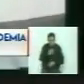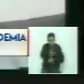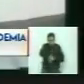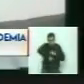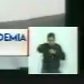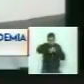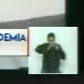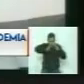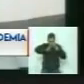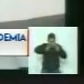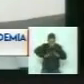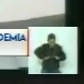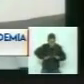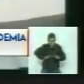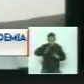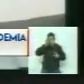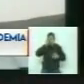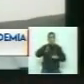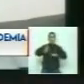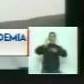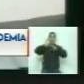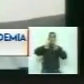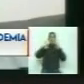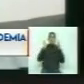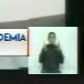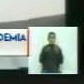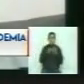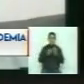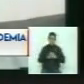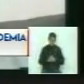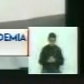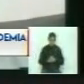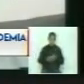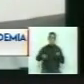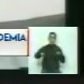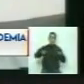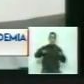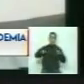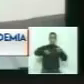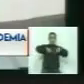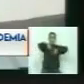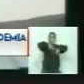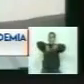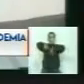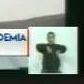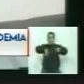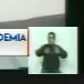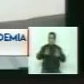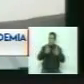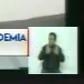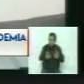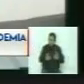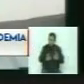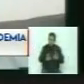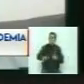de enfermarse. Hay que hacer un compromiso familiar, restringir la movilidad de los familiares. Es decir, no es momento de